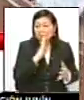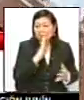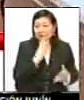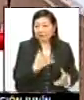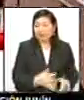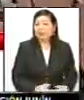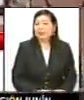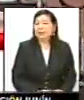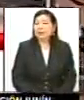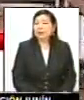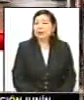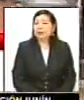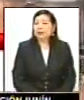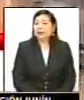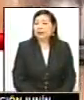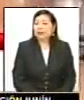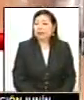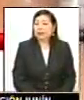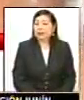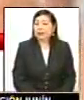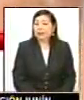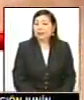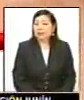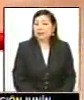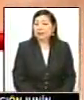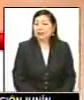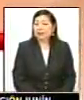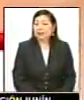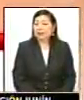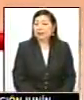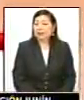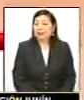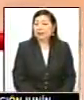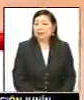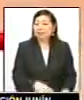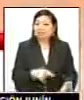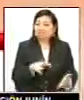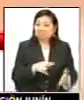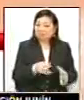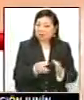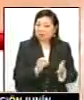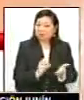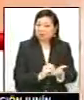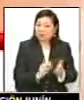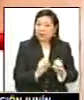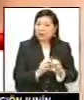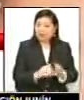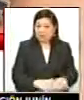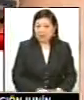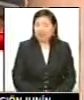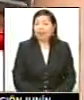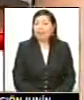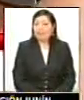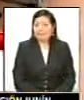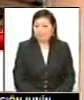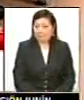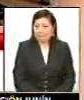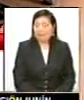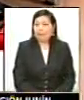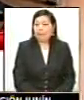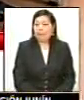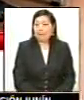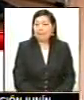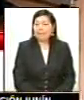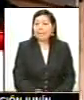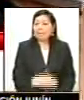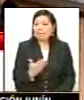parlamentarios. Pero quisiera que el secretario técnico pueda tomar el uso de la palabra y atender el